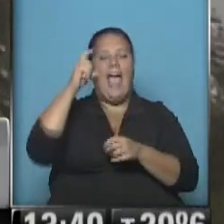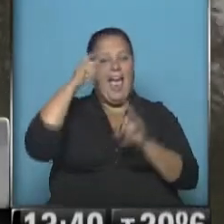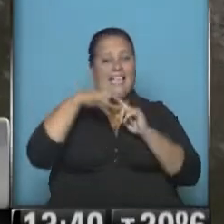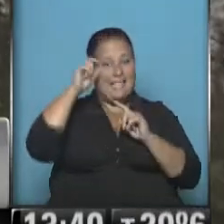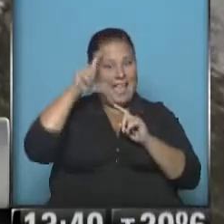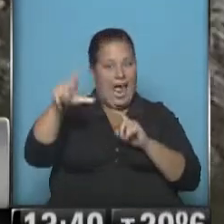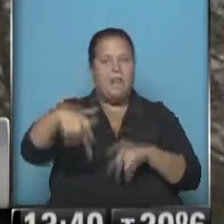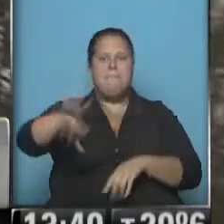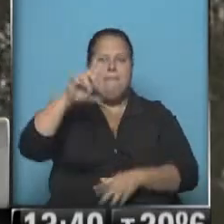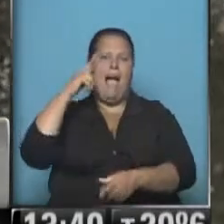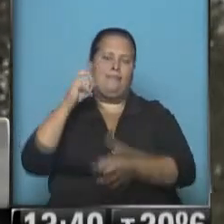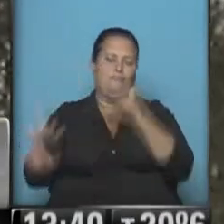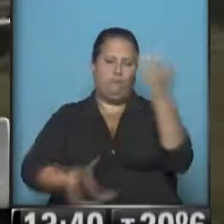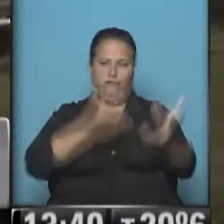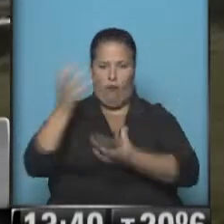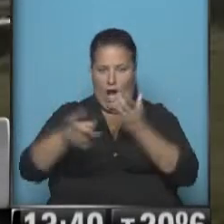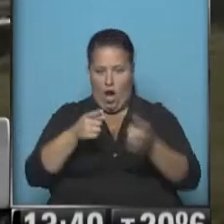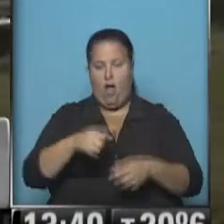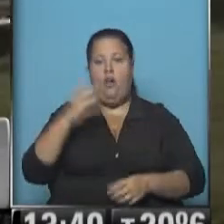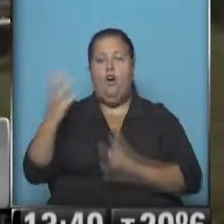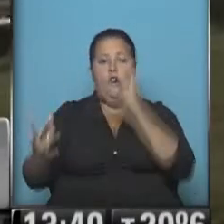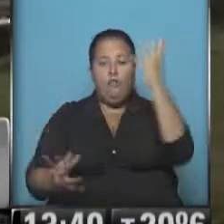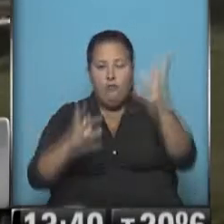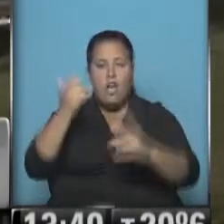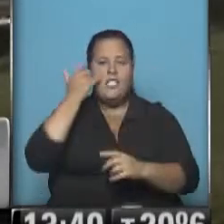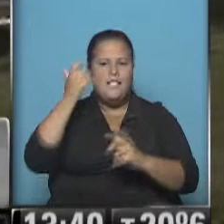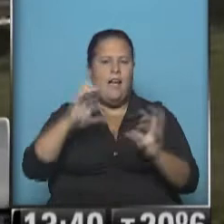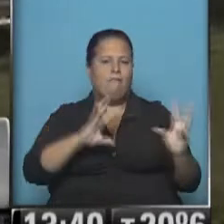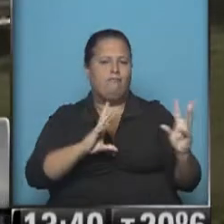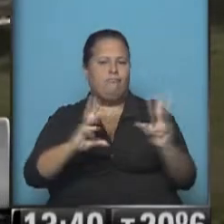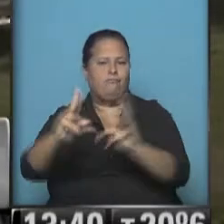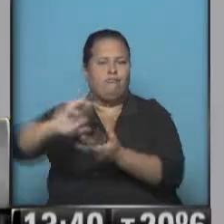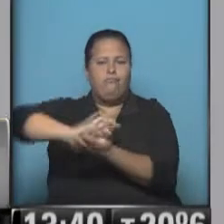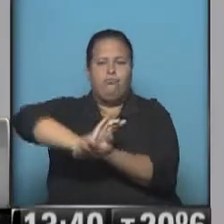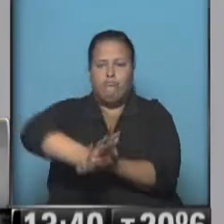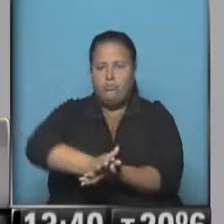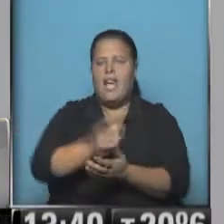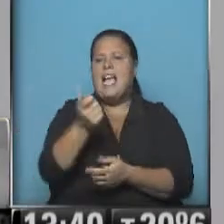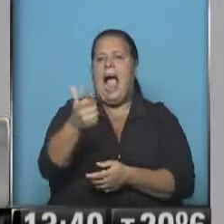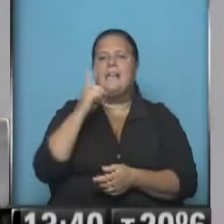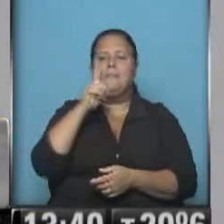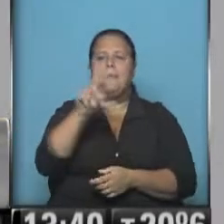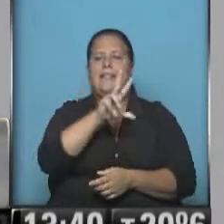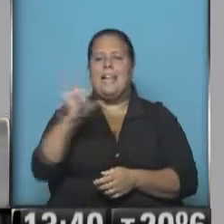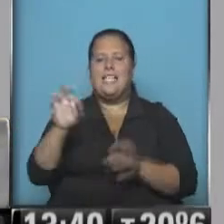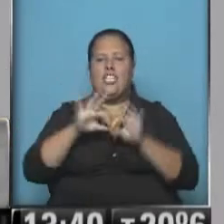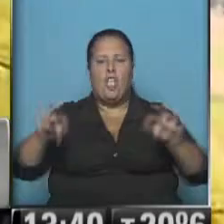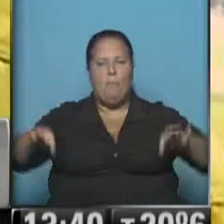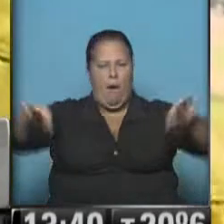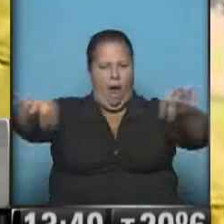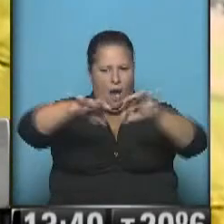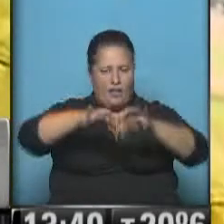el más afectado por el fuego. Las llamas ya se encargaron de devorar casi 1.300